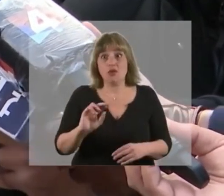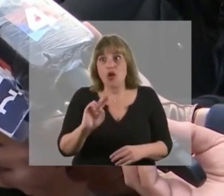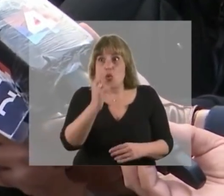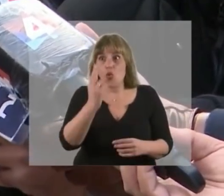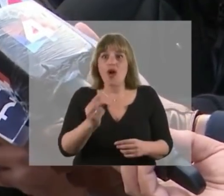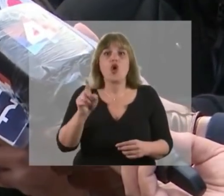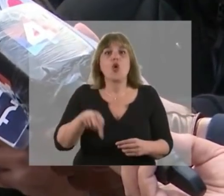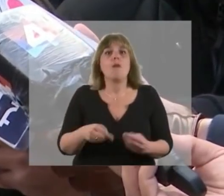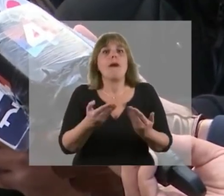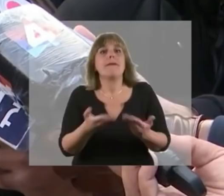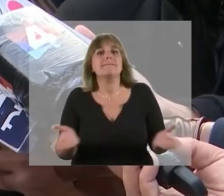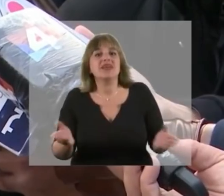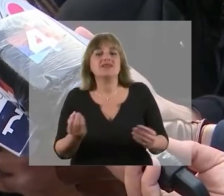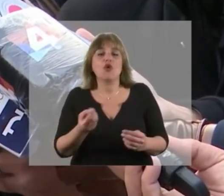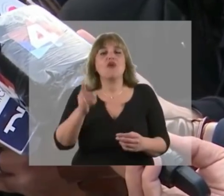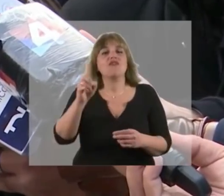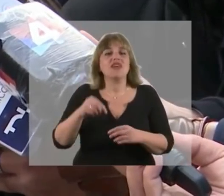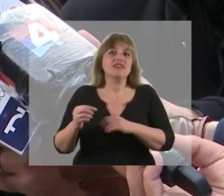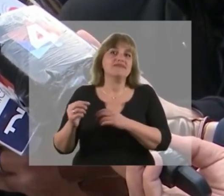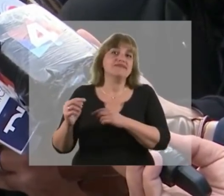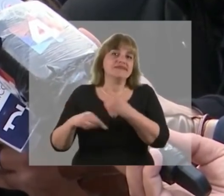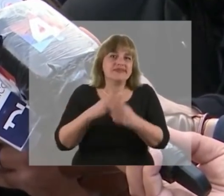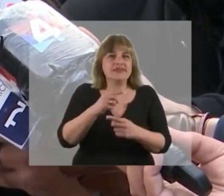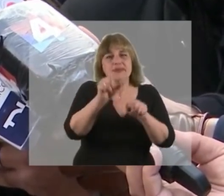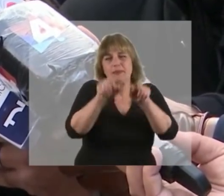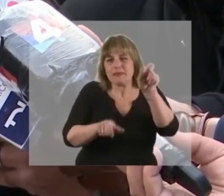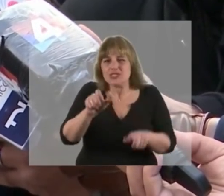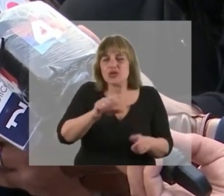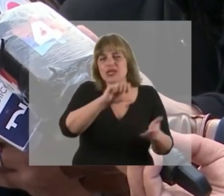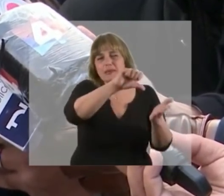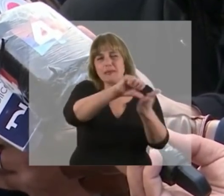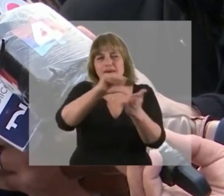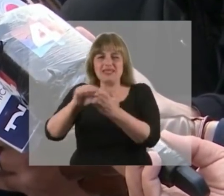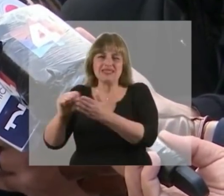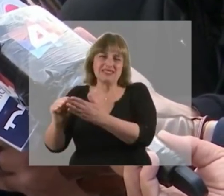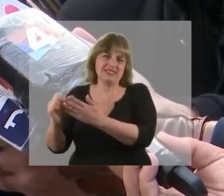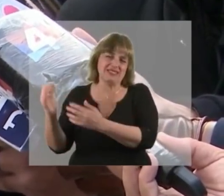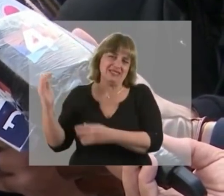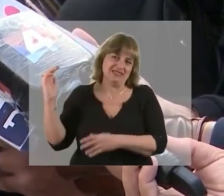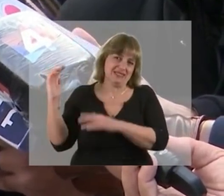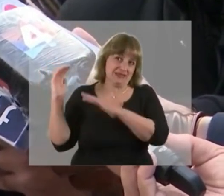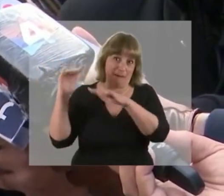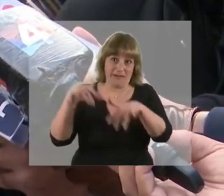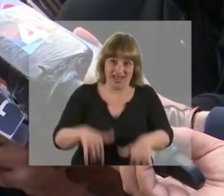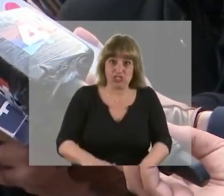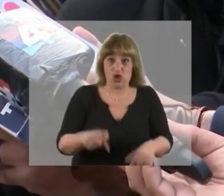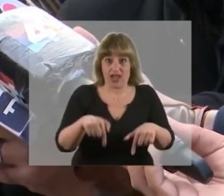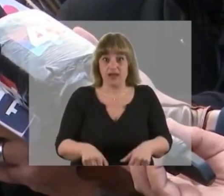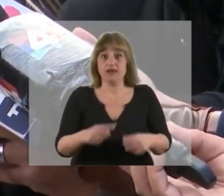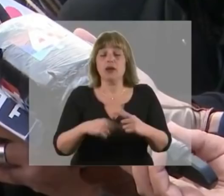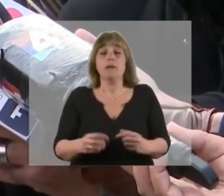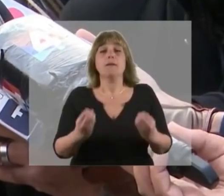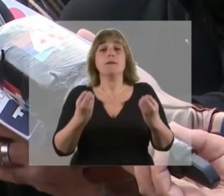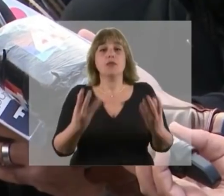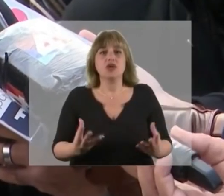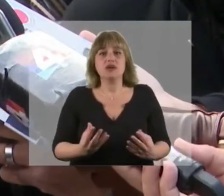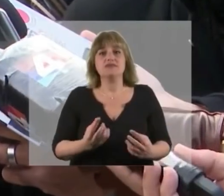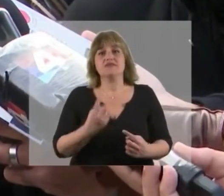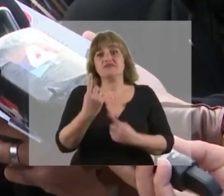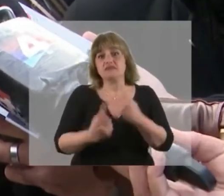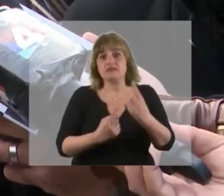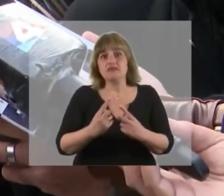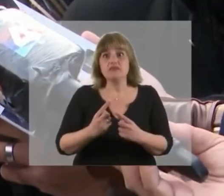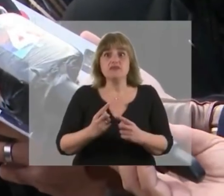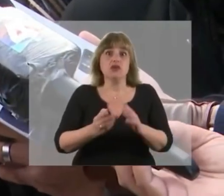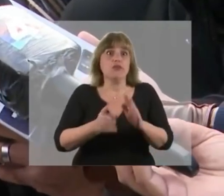Tenemos vocación migratoria, porque el Uruguay se hizo de la migración, porque Uruguay ha sido receptor de migración en todos estos años. Una